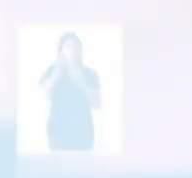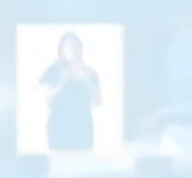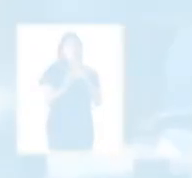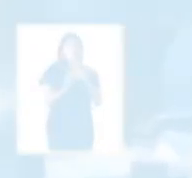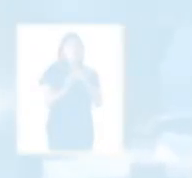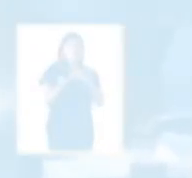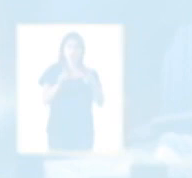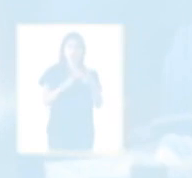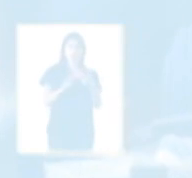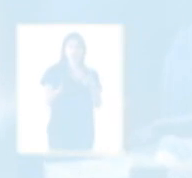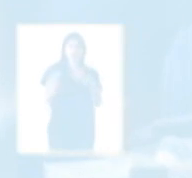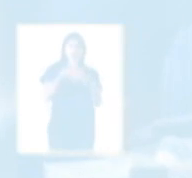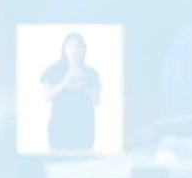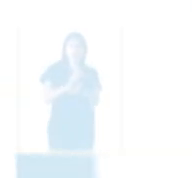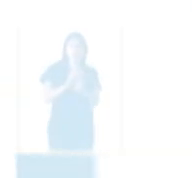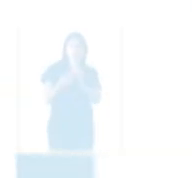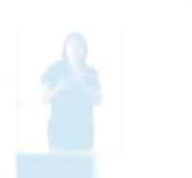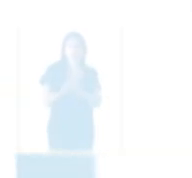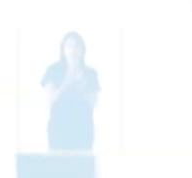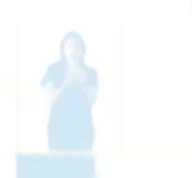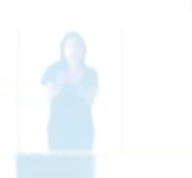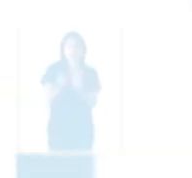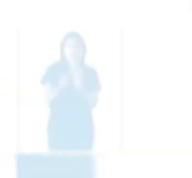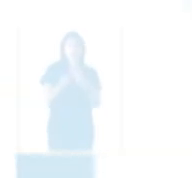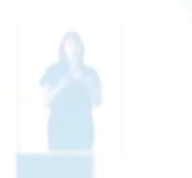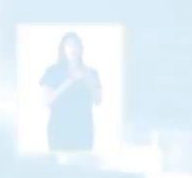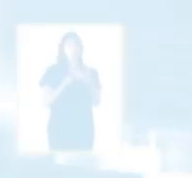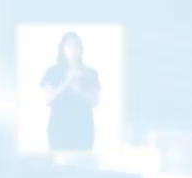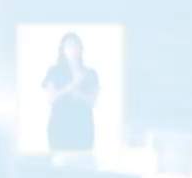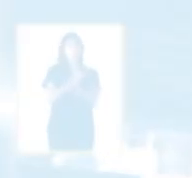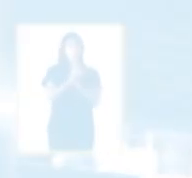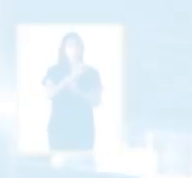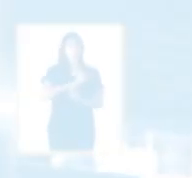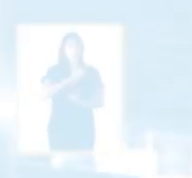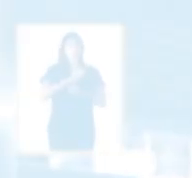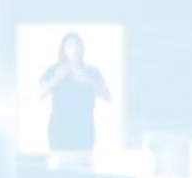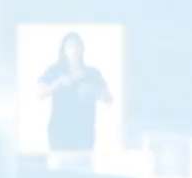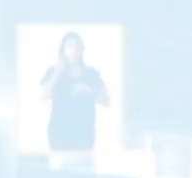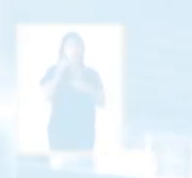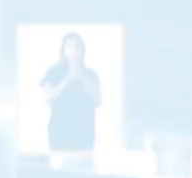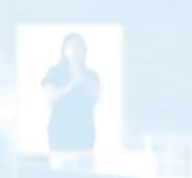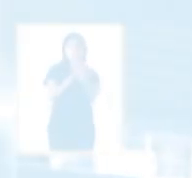de la noche, con repetición el sábado 23 a las 7 de la